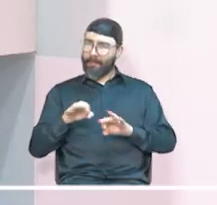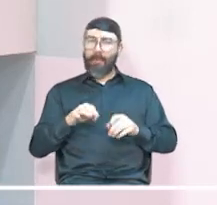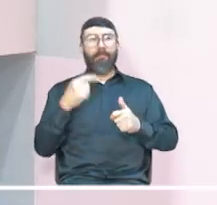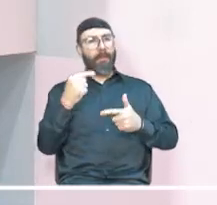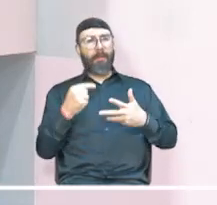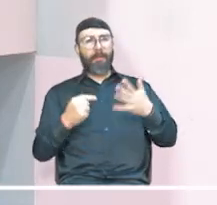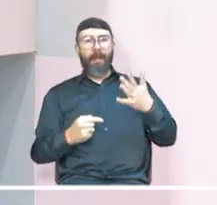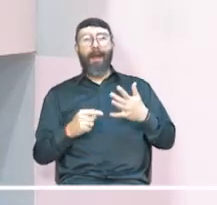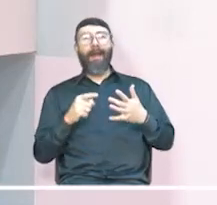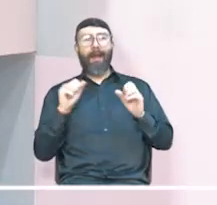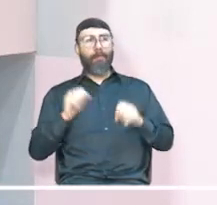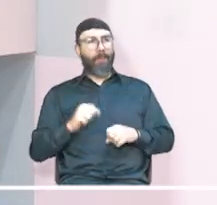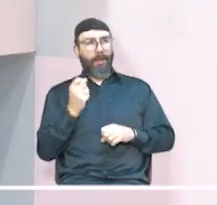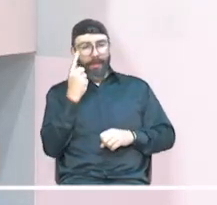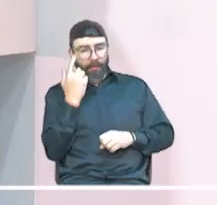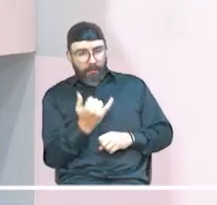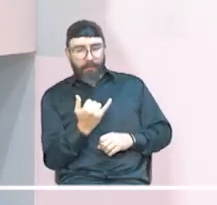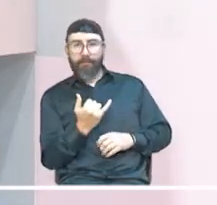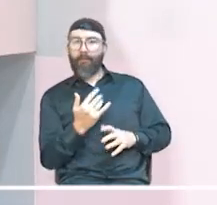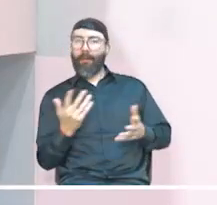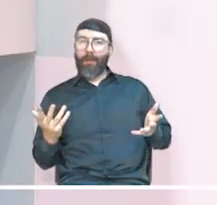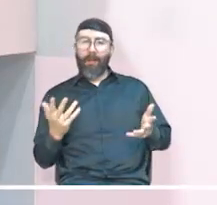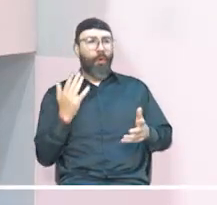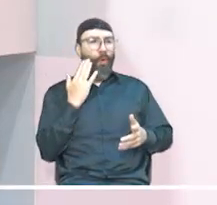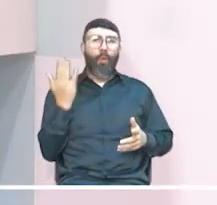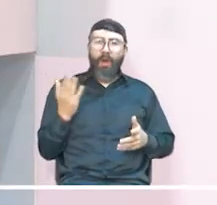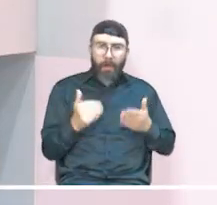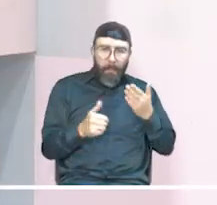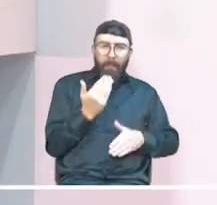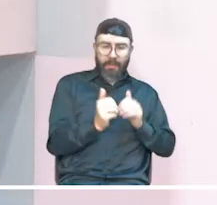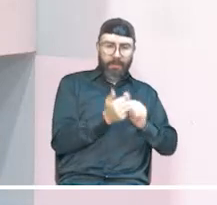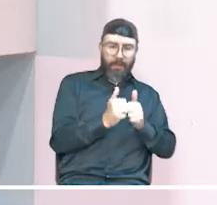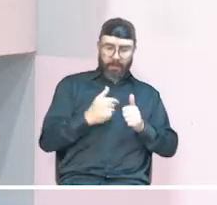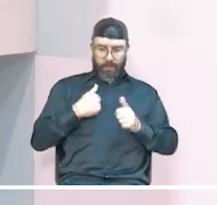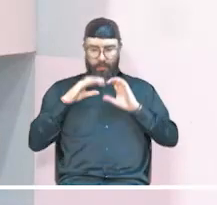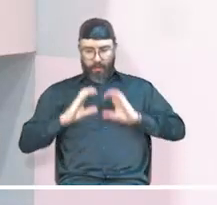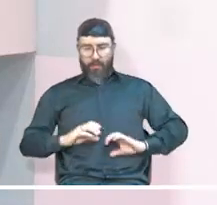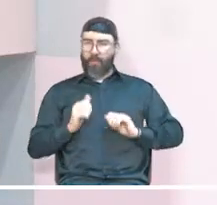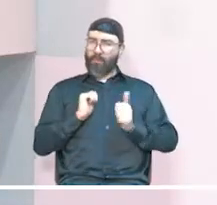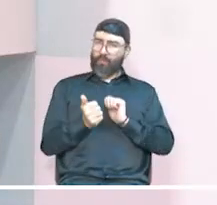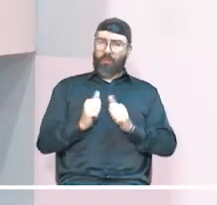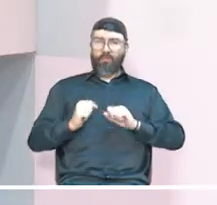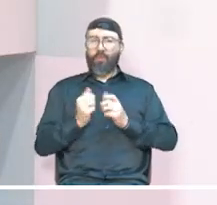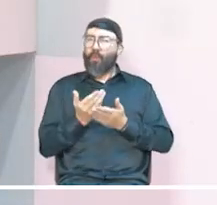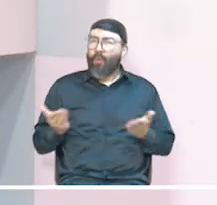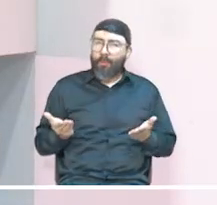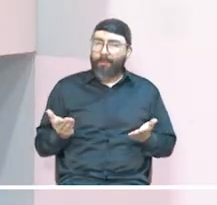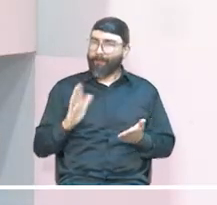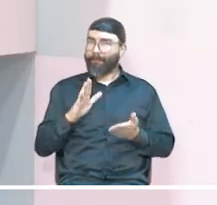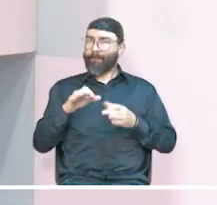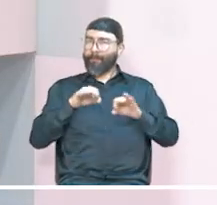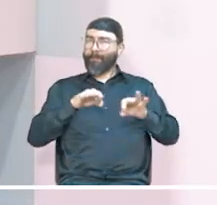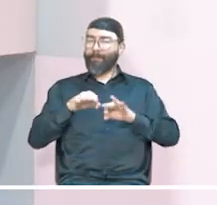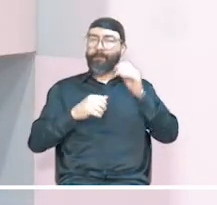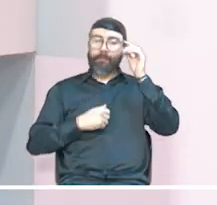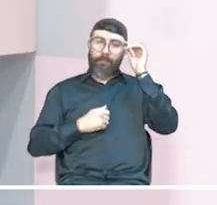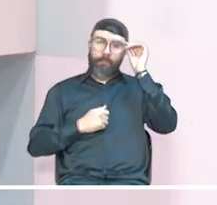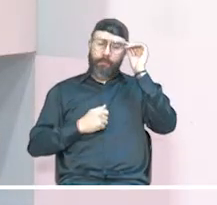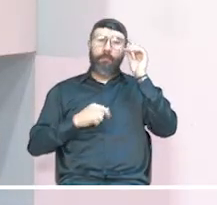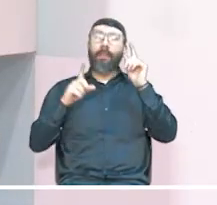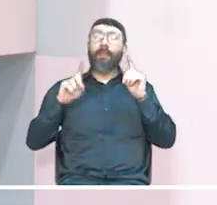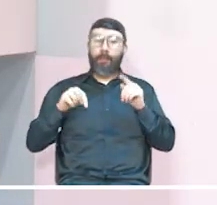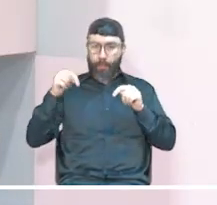que comprendamos cómo es el adecuado manejo de nuestro cuerpo. Quiero también contarles en el programa de hoy que el